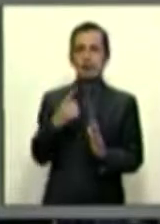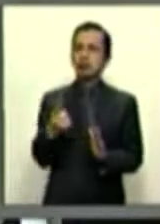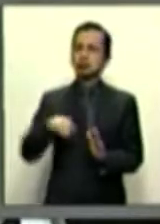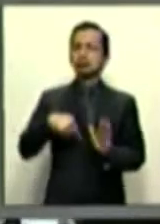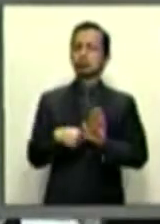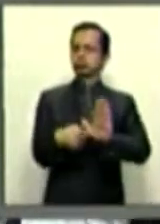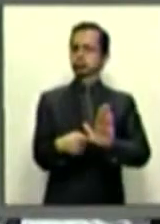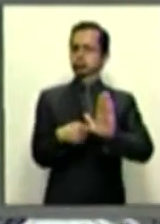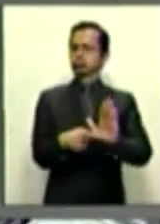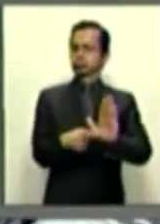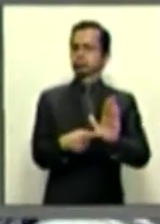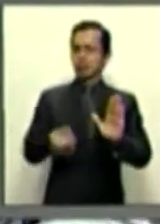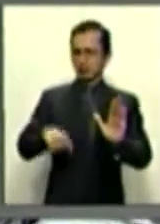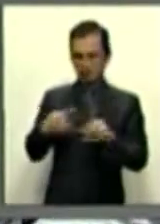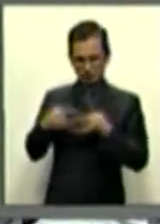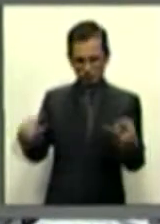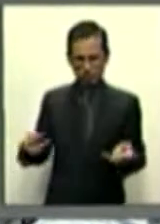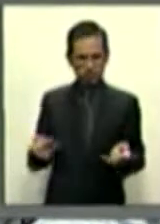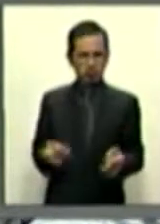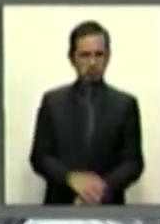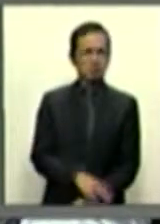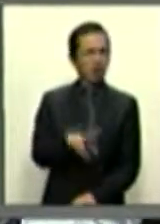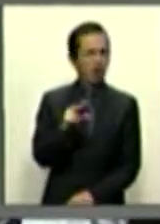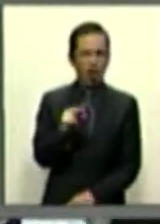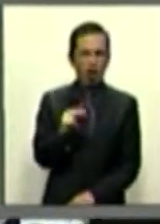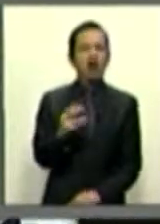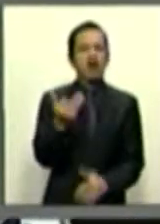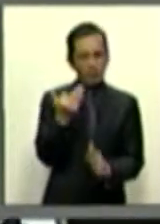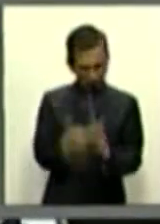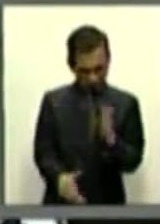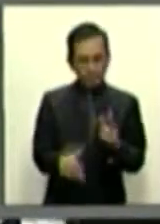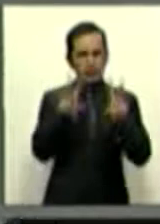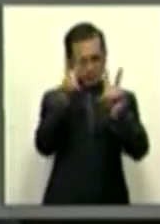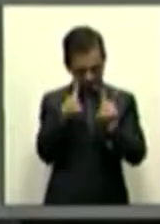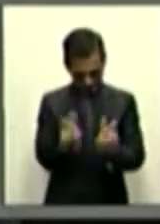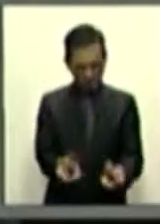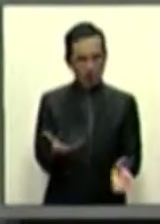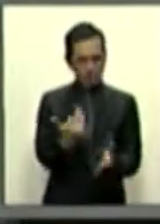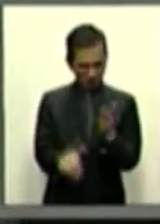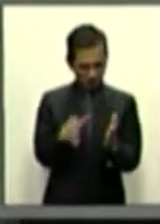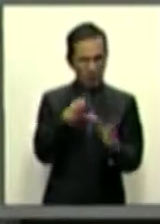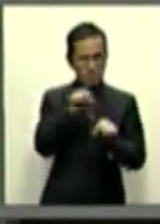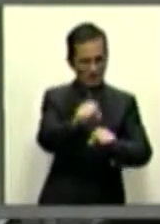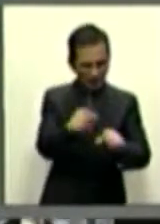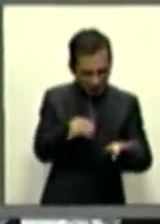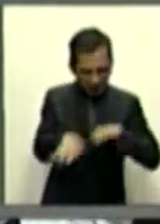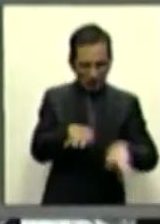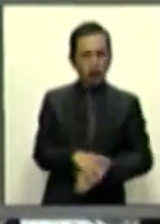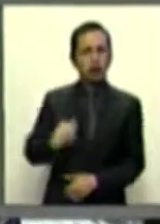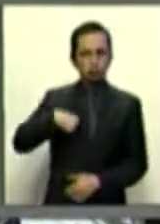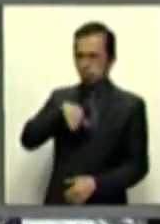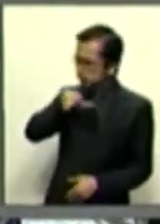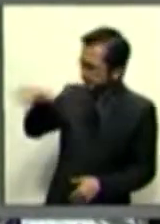historia. Aquí hay temas pendientes. Nosotros le llamamos al Ejecutivo y le decimos que hay que avanzar